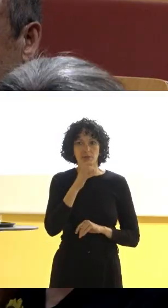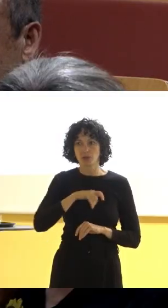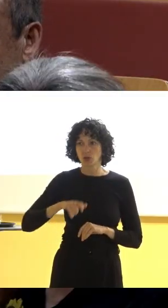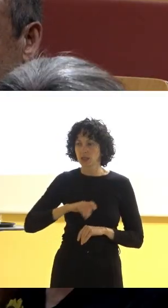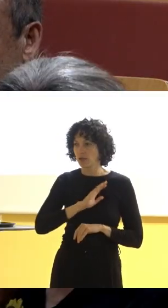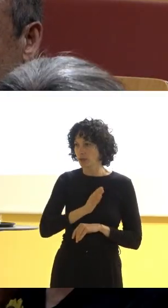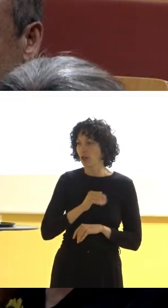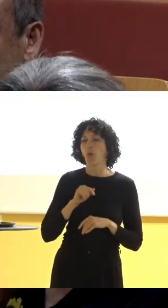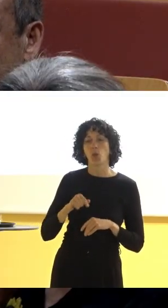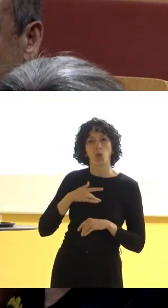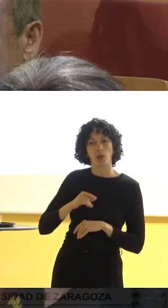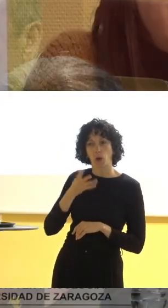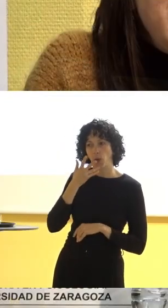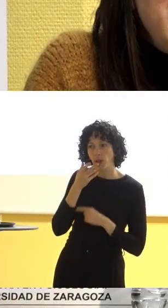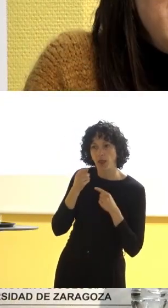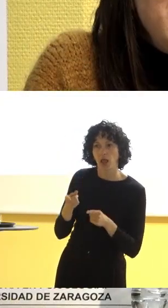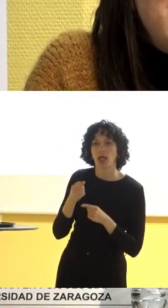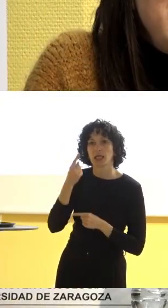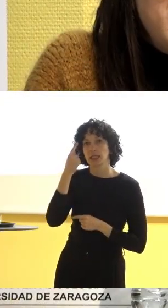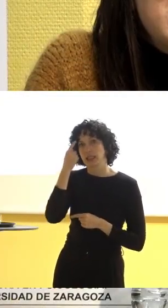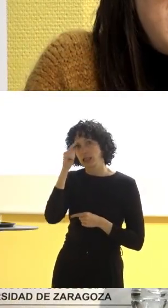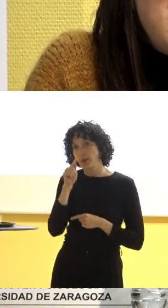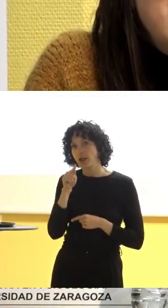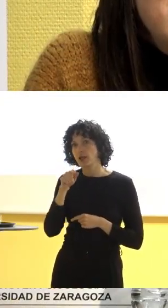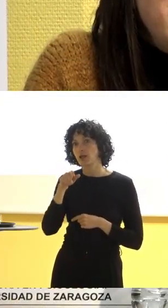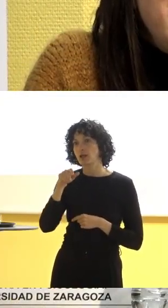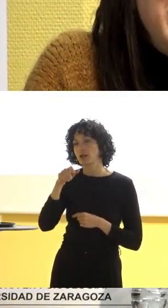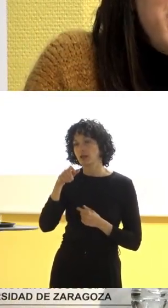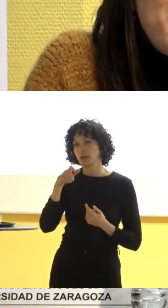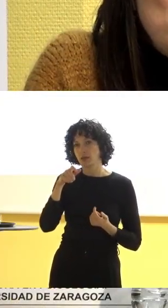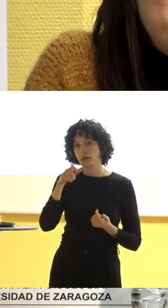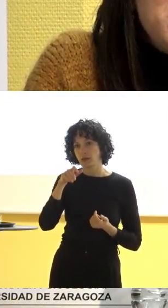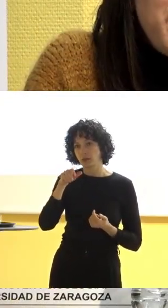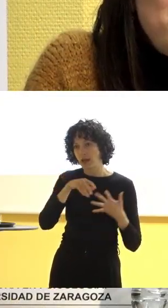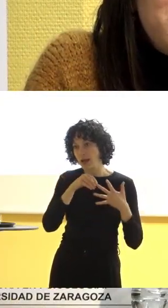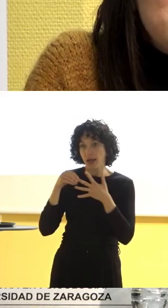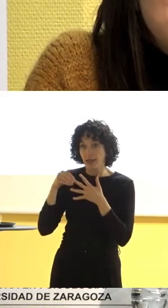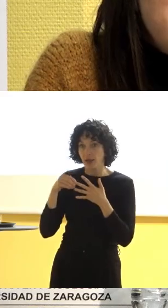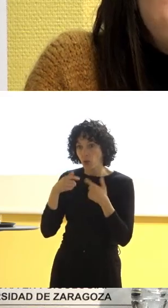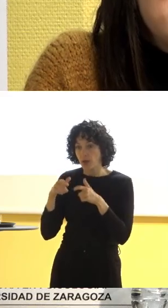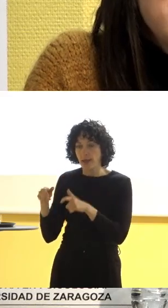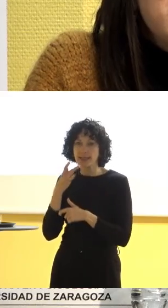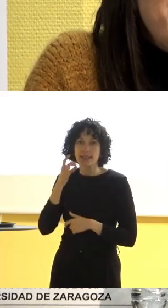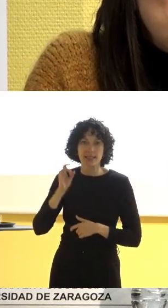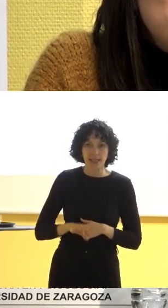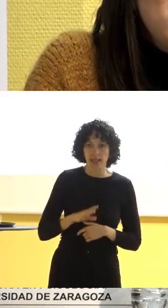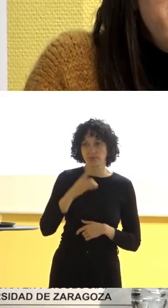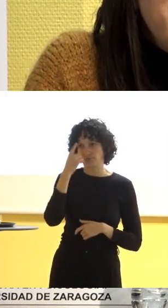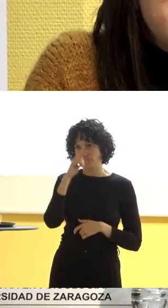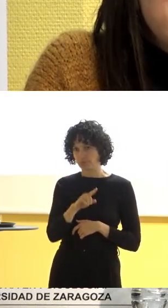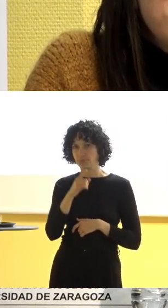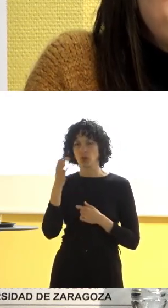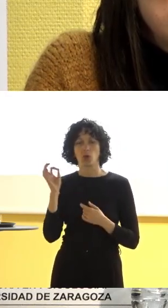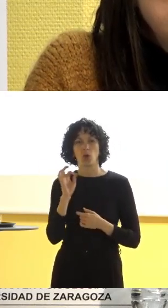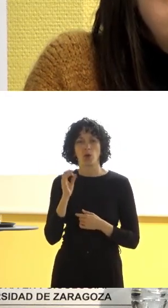pudiéramos conocerlas, saber quién está liderando pues cada una de esas unidades, saber cómo